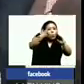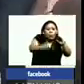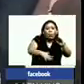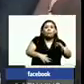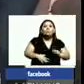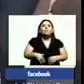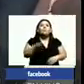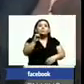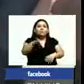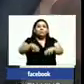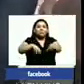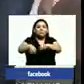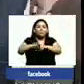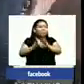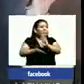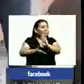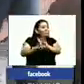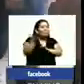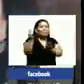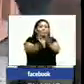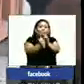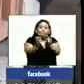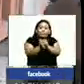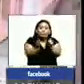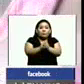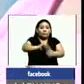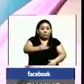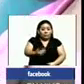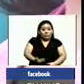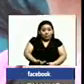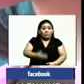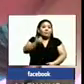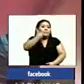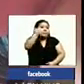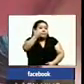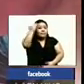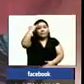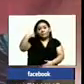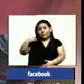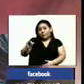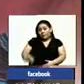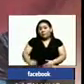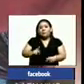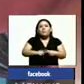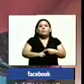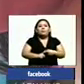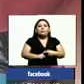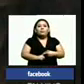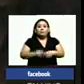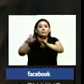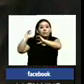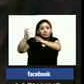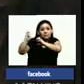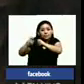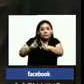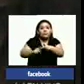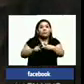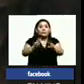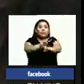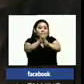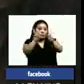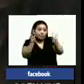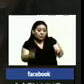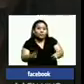Los departamentos donde más casos de embarazos en niñas y jóvenes se han registrado son Sonsonate, La